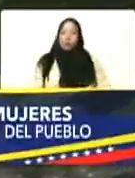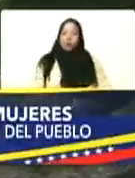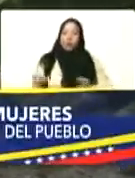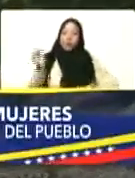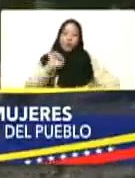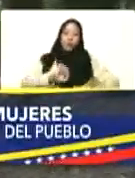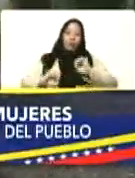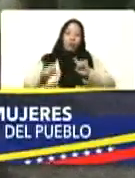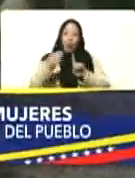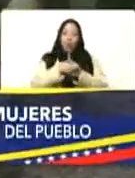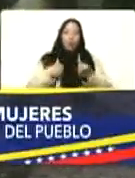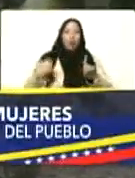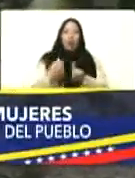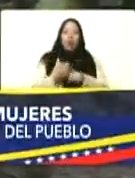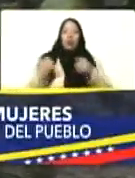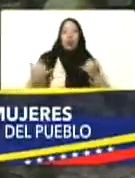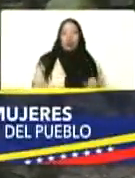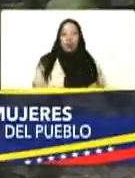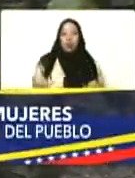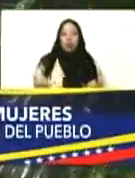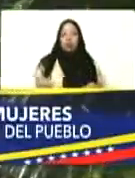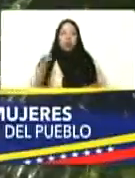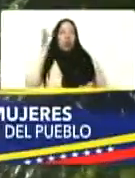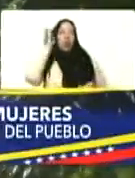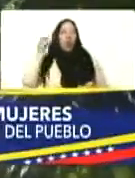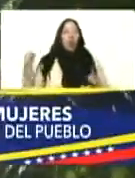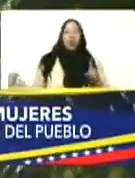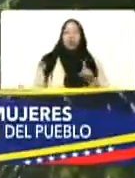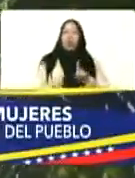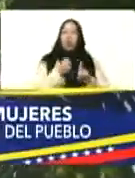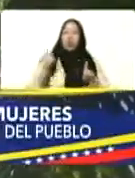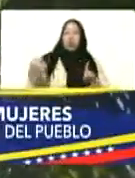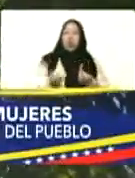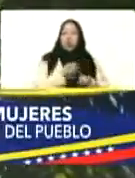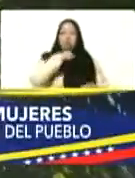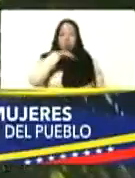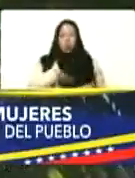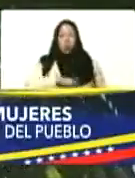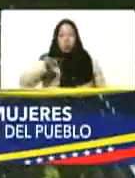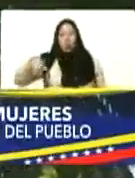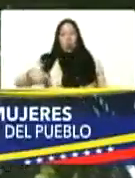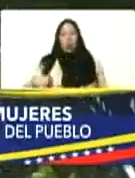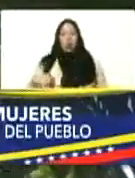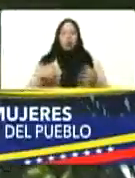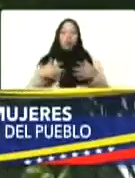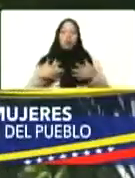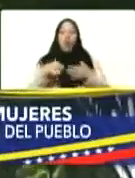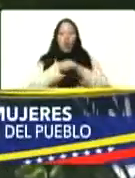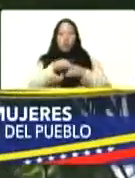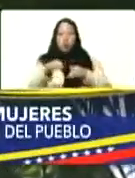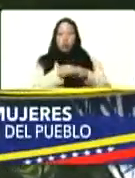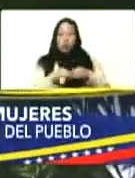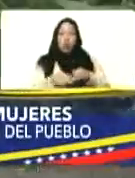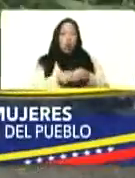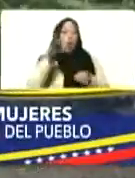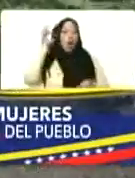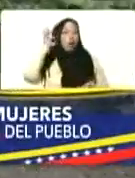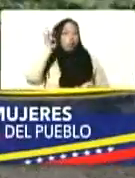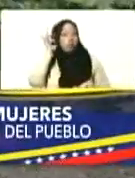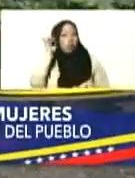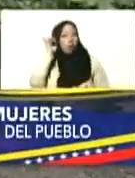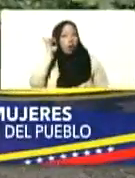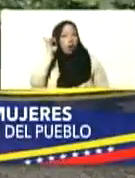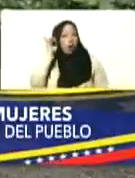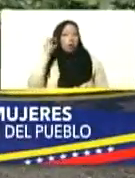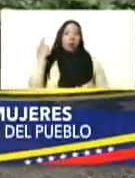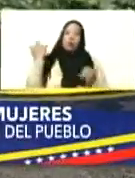han dado en la batalla. Aquí está Marlene, que es una luchadora histórica de nuestro municipio por la reivindicación de la mujer campesina. Y